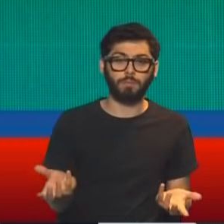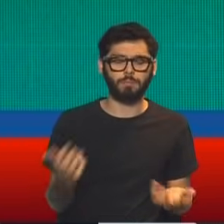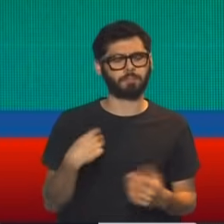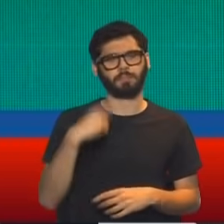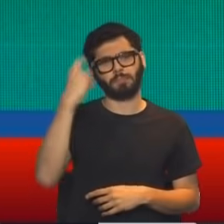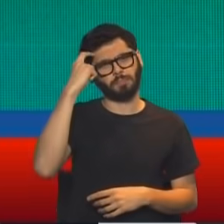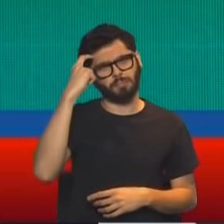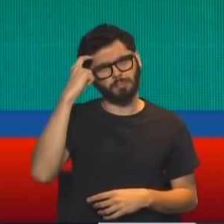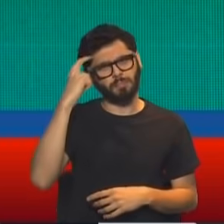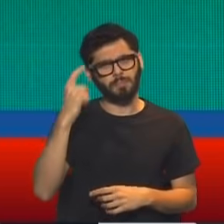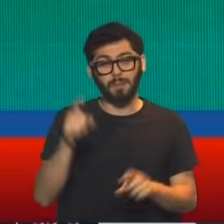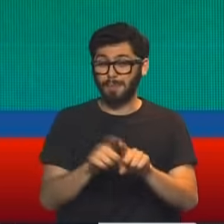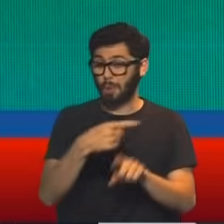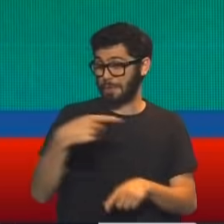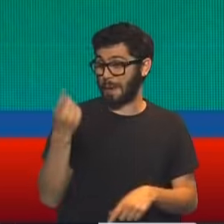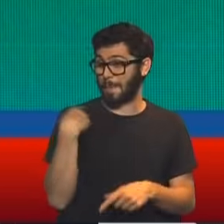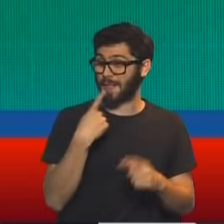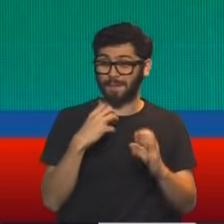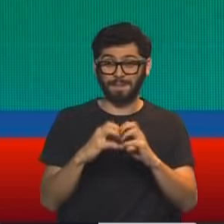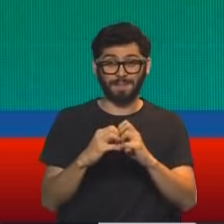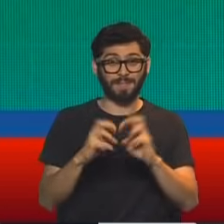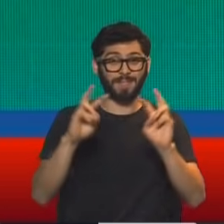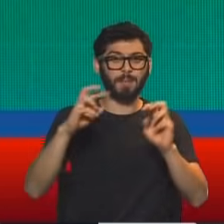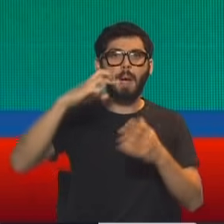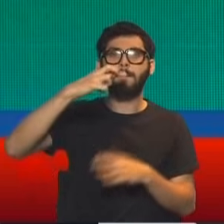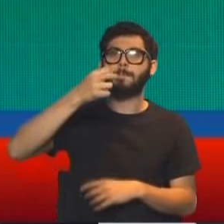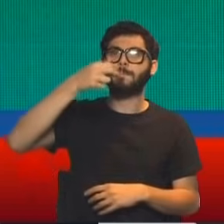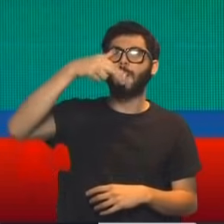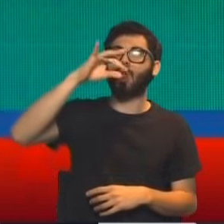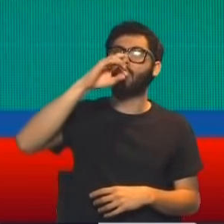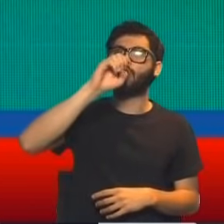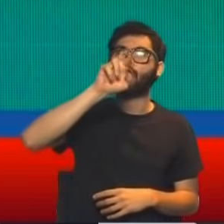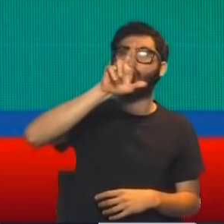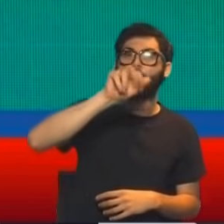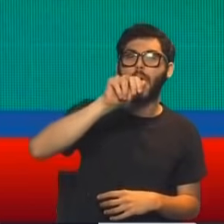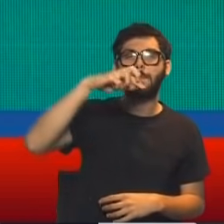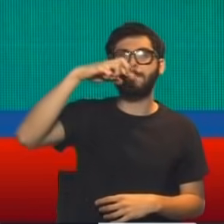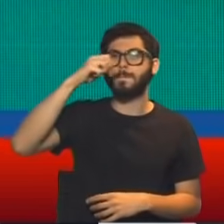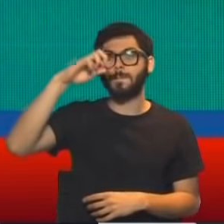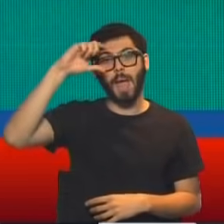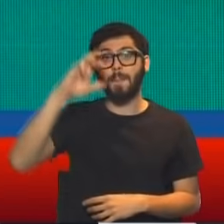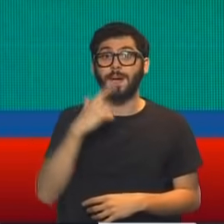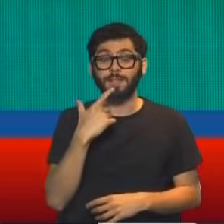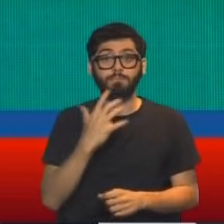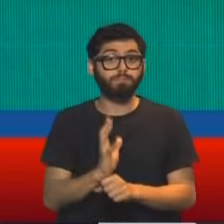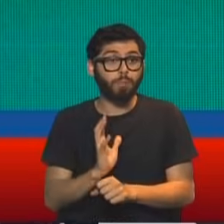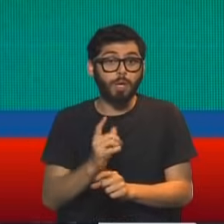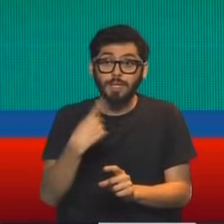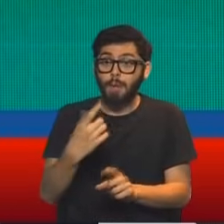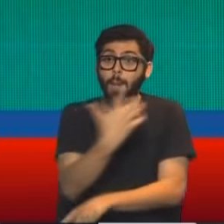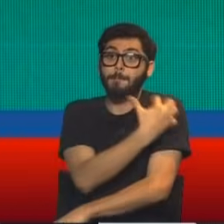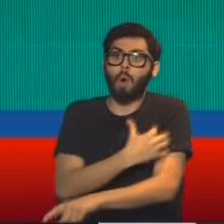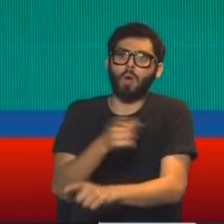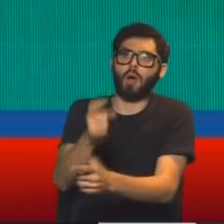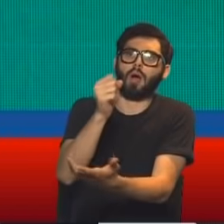pensar en lo que sosteníamos la semana pasada cuando se conocían los Pandora Papers, digo, y esta mirada estigmatizante siempre hacia el pobre,